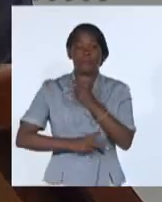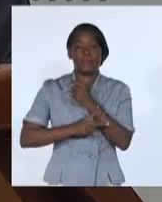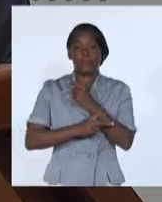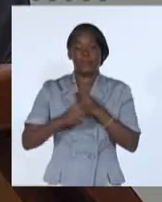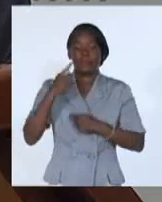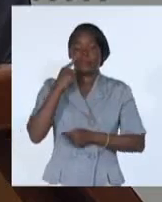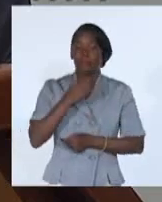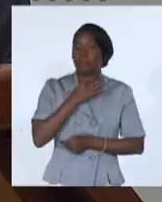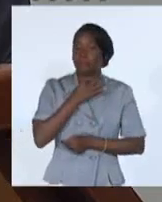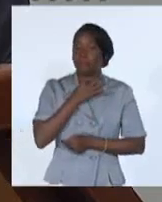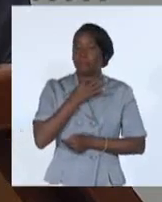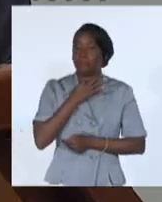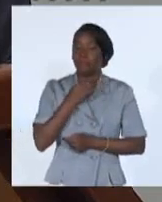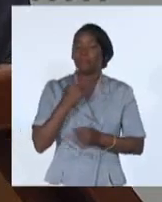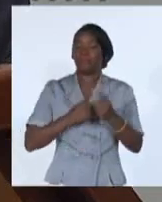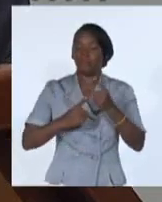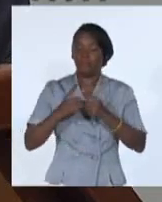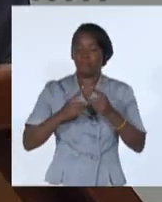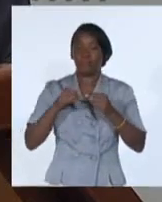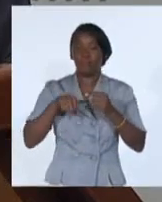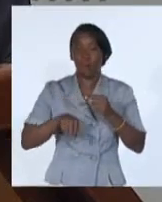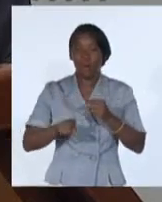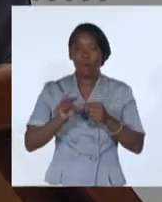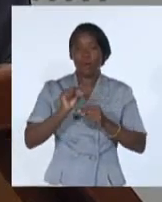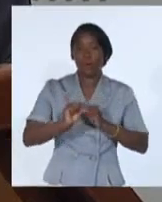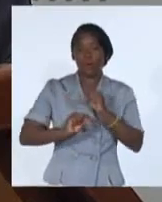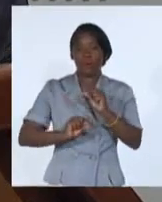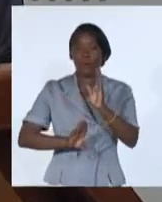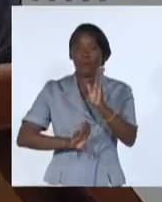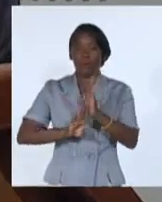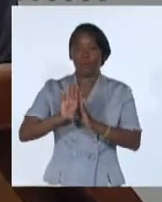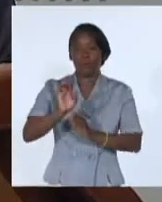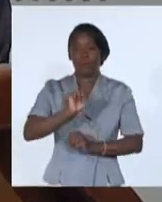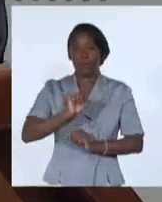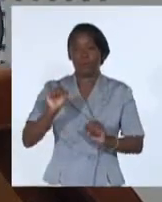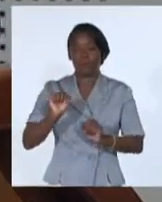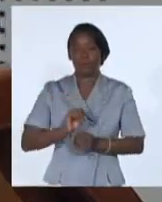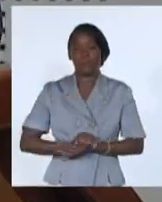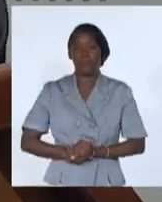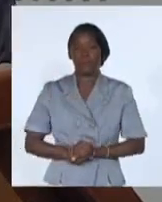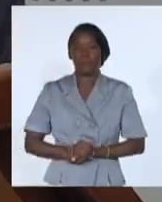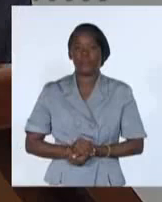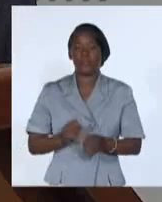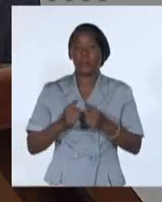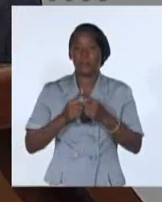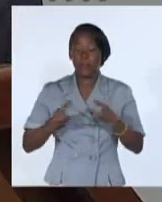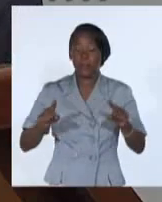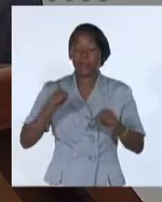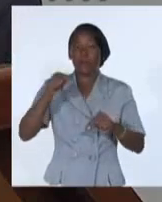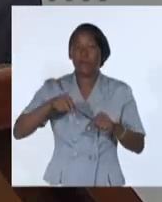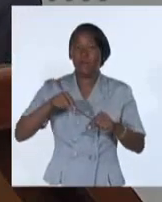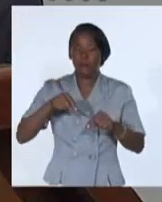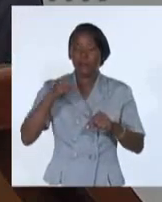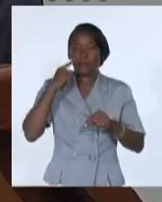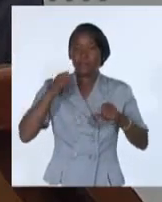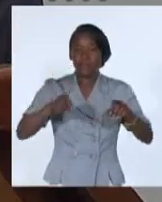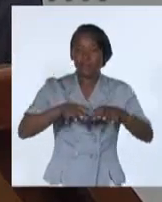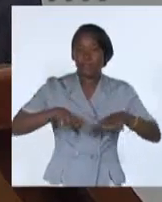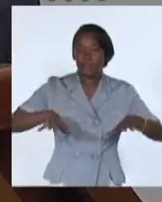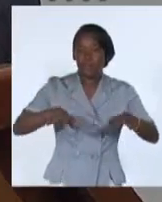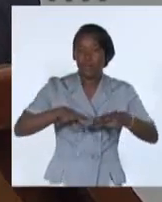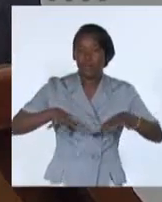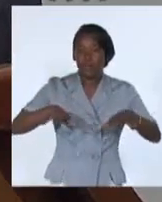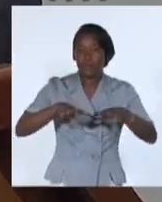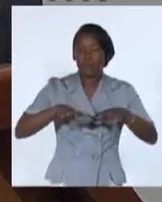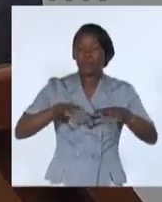soluciones globales y de solidaridad. Pero ahora se ven enredados en una maraña de